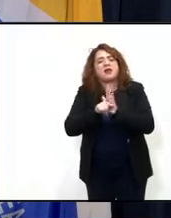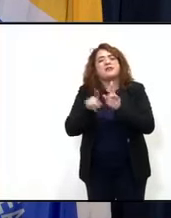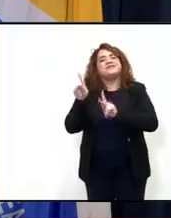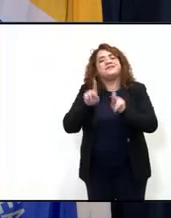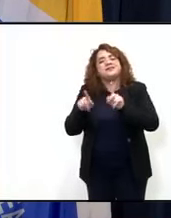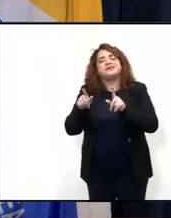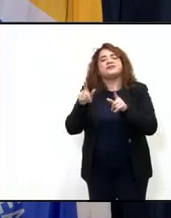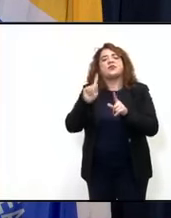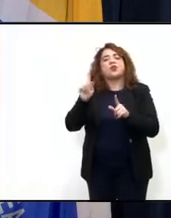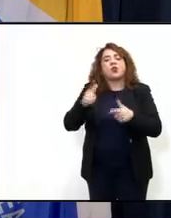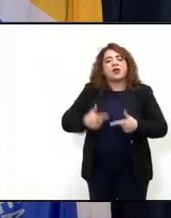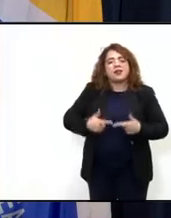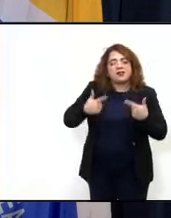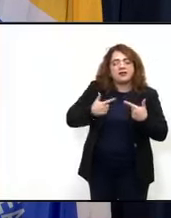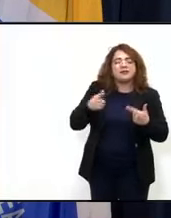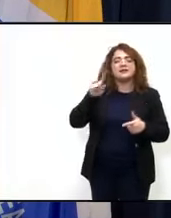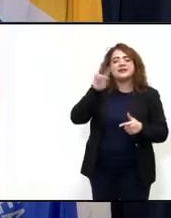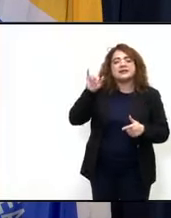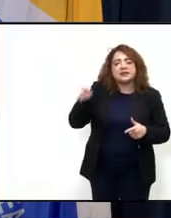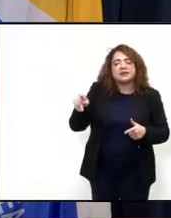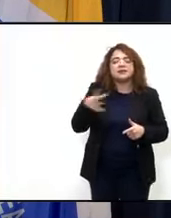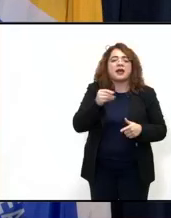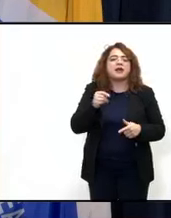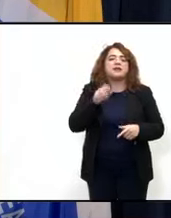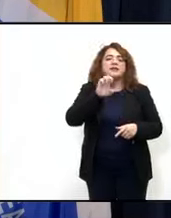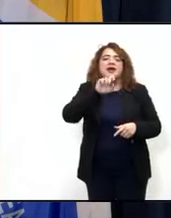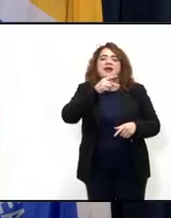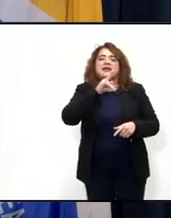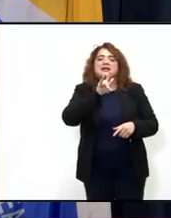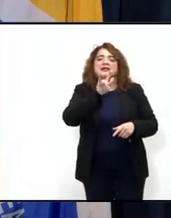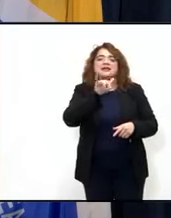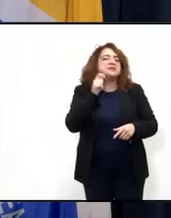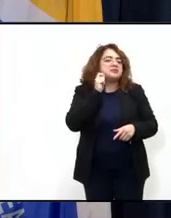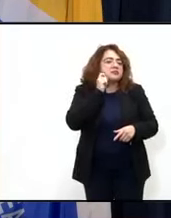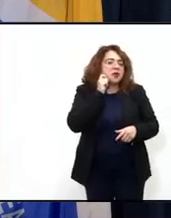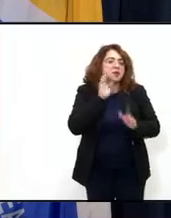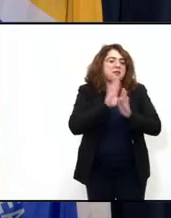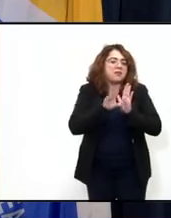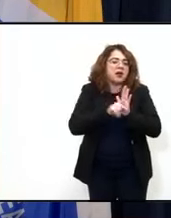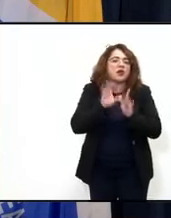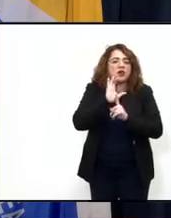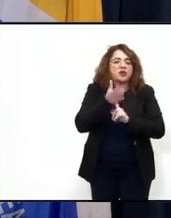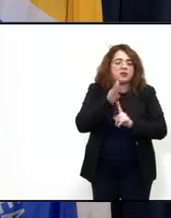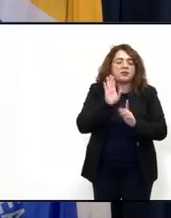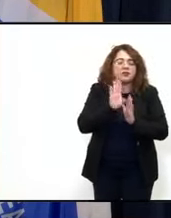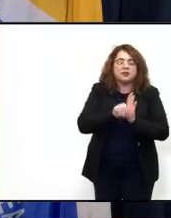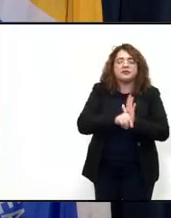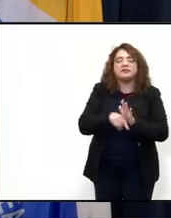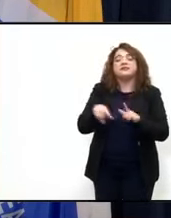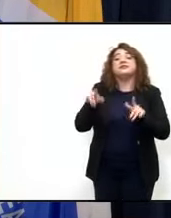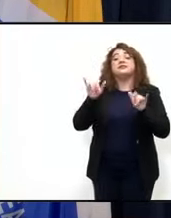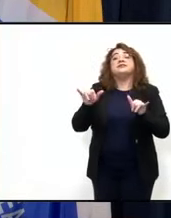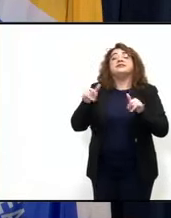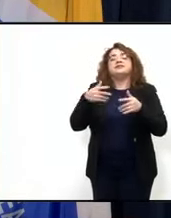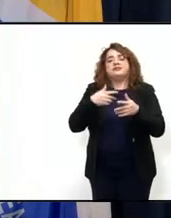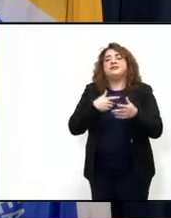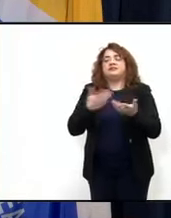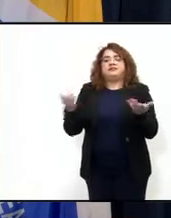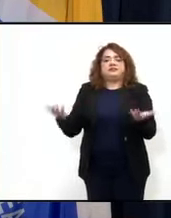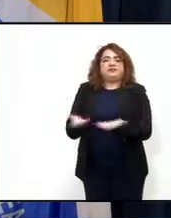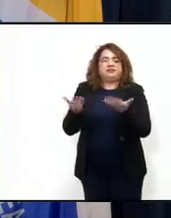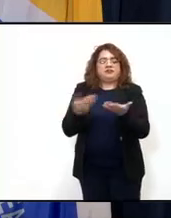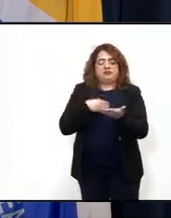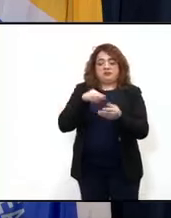ya sea que las personas hayan sido vacunadas en Long Beach por un proveedor fuera de la ciudad o en un sitio de vacunación aquí